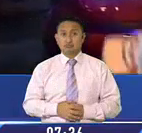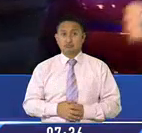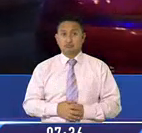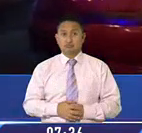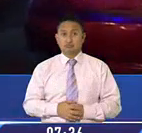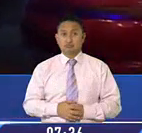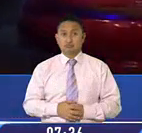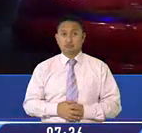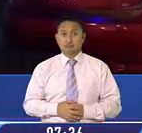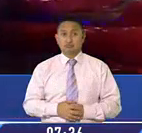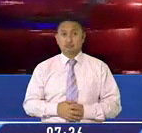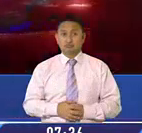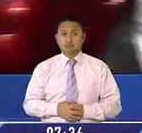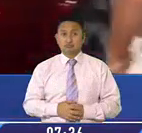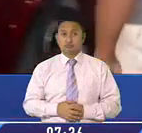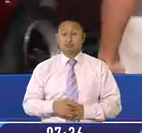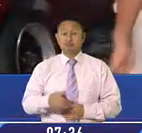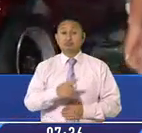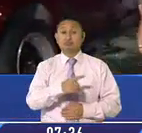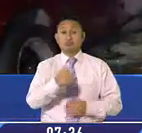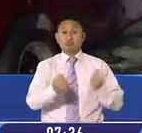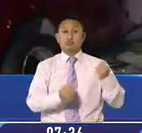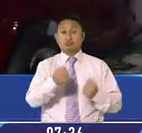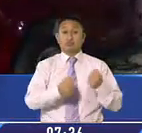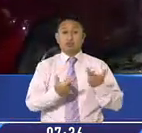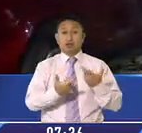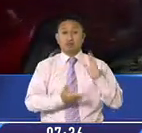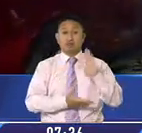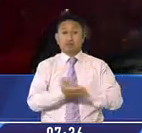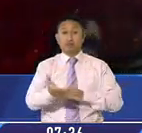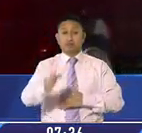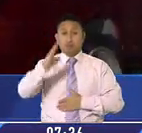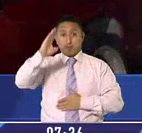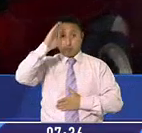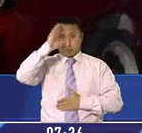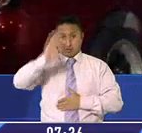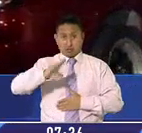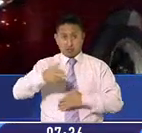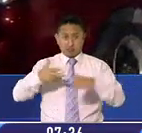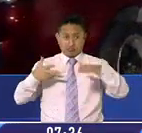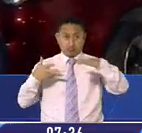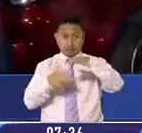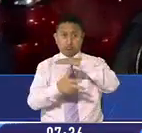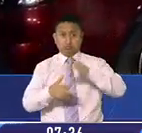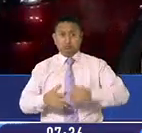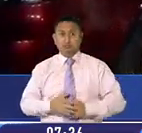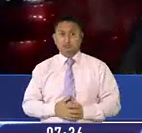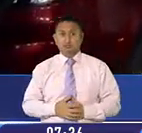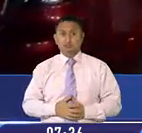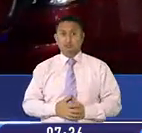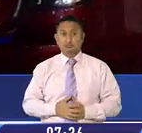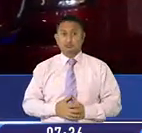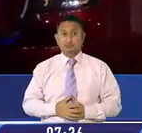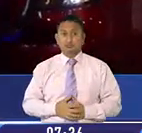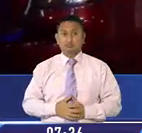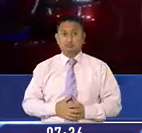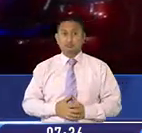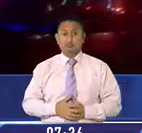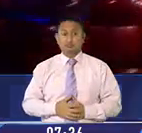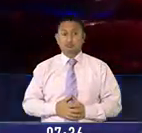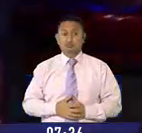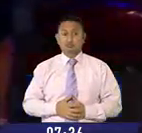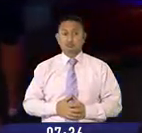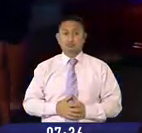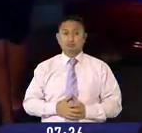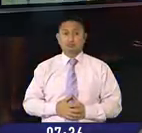El carro fue llevado a los patios de retención vehicular para iniciar las investigaciones. Informó